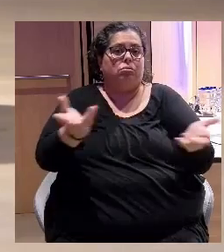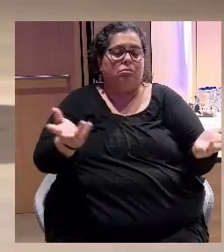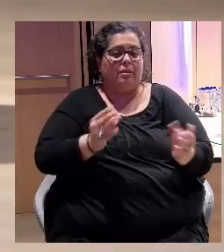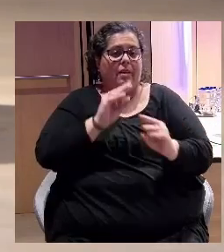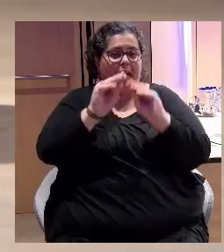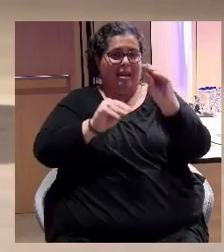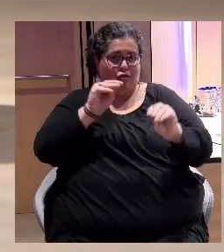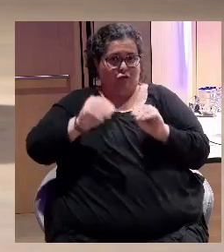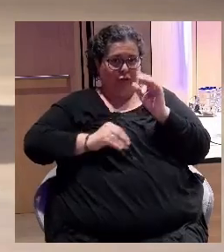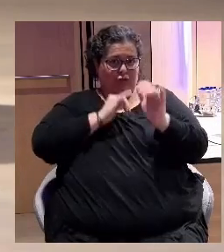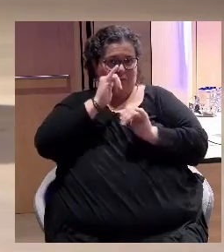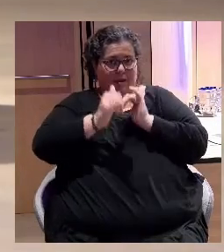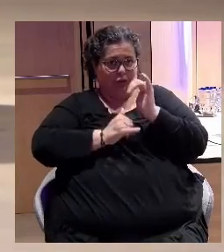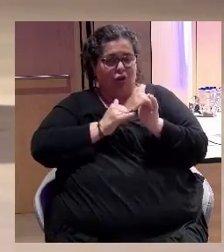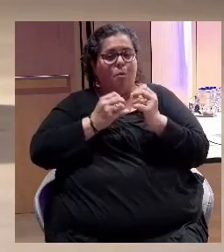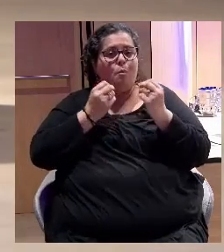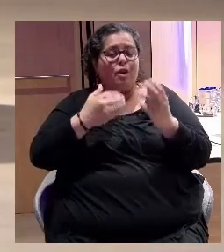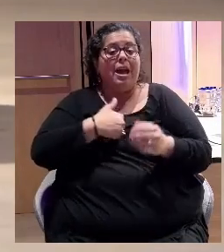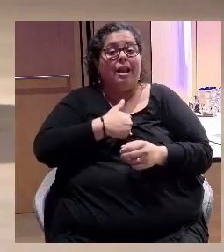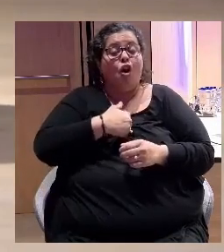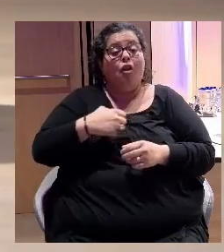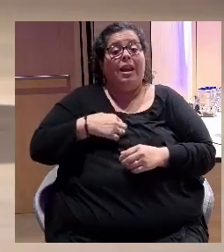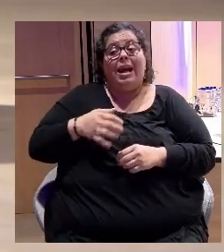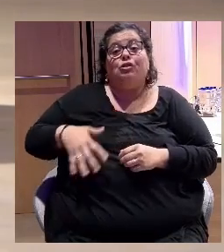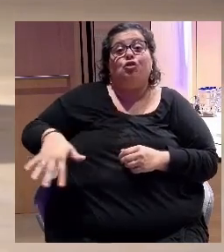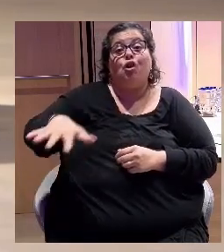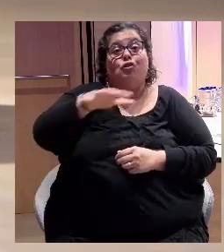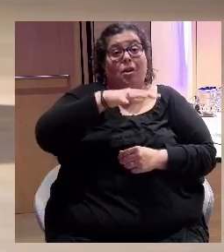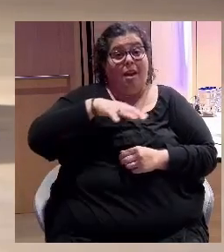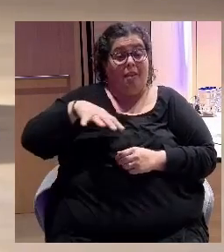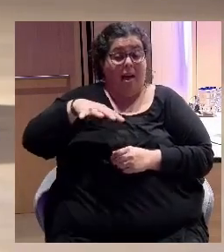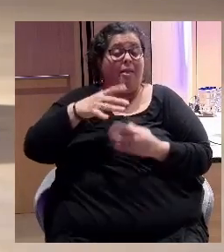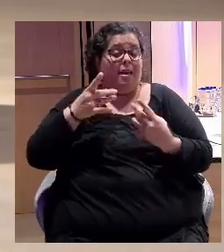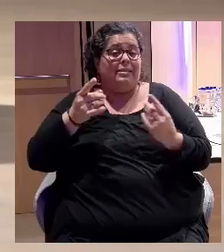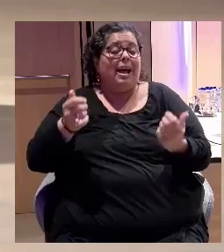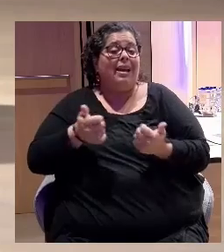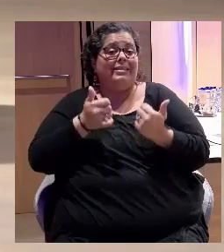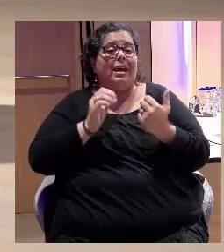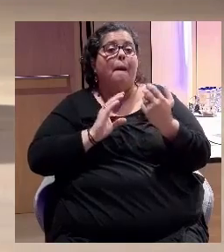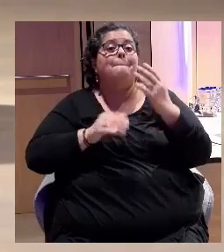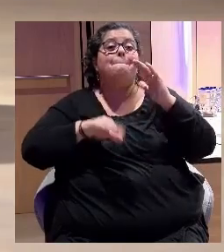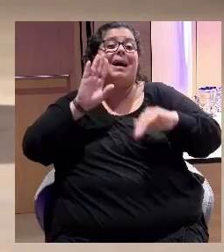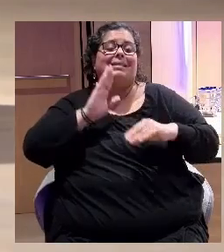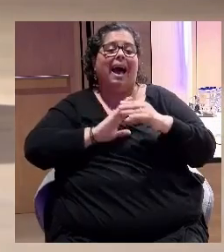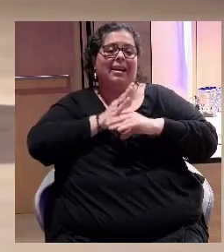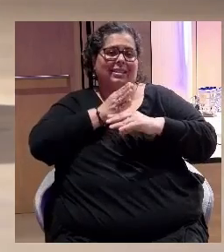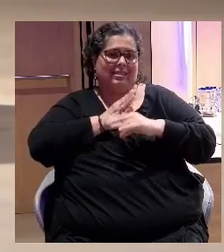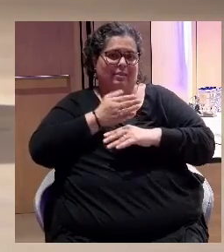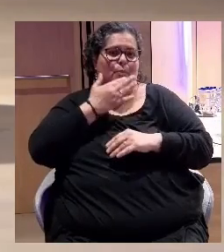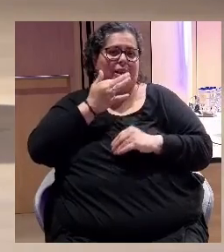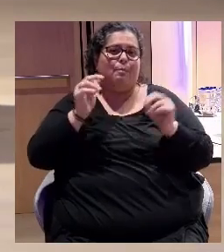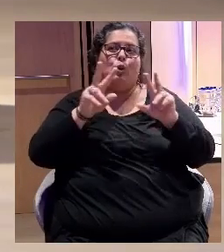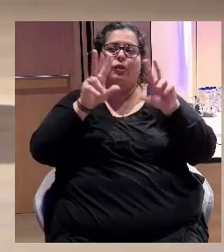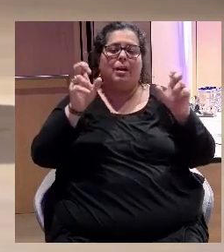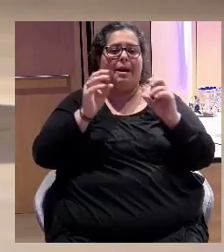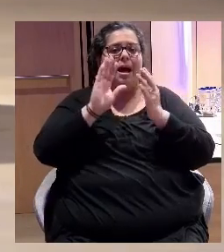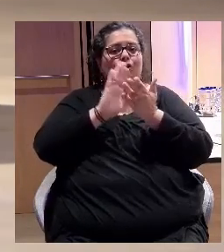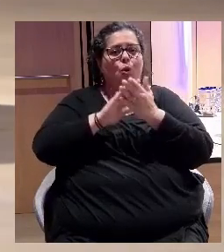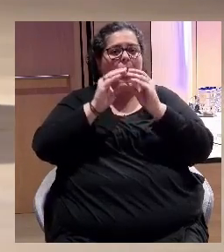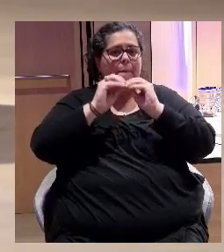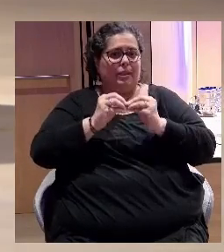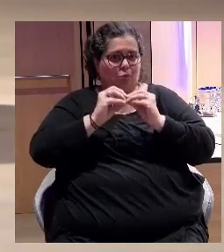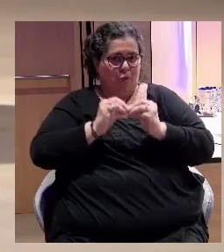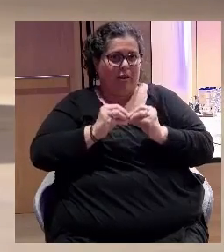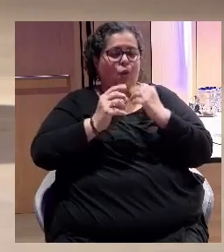rol un poco de la sociedad civil es hacer más accesibles esos datos. Nos pasa con temas presupuestarios que la información muchas